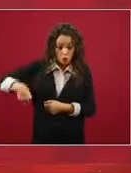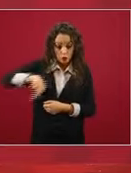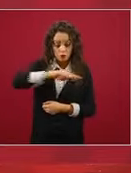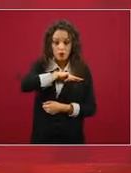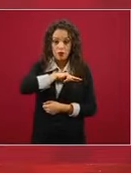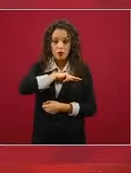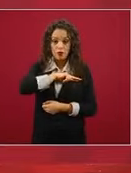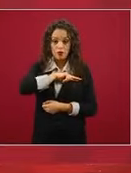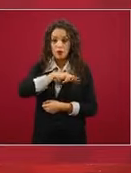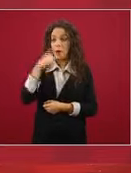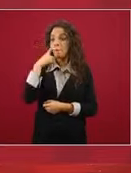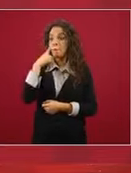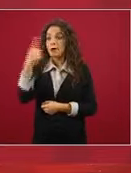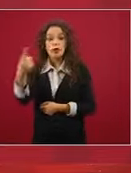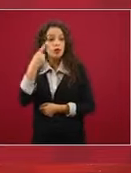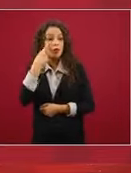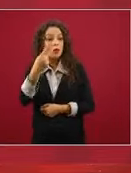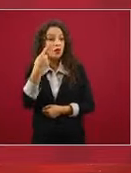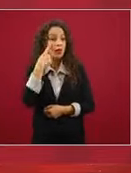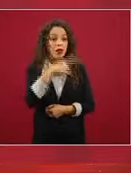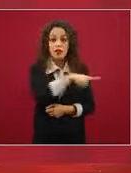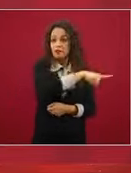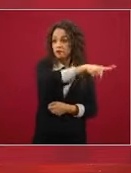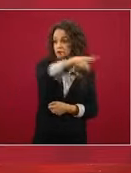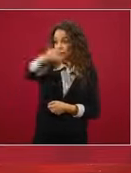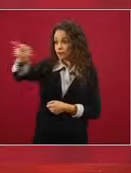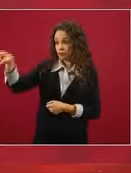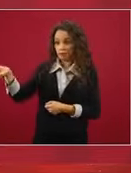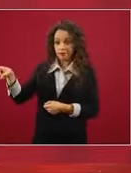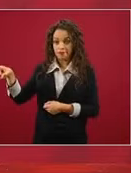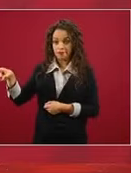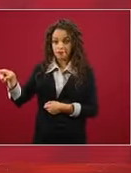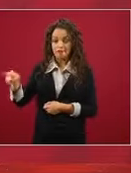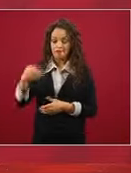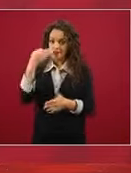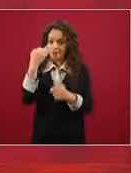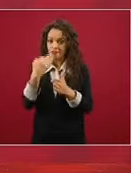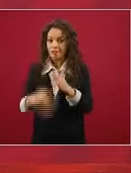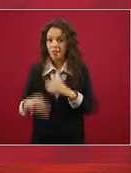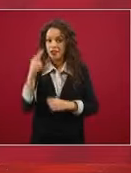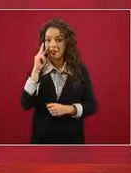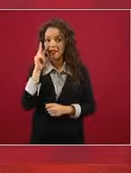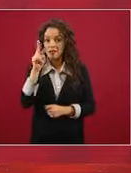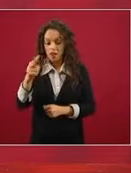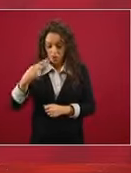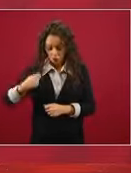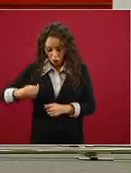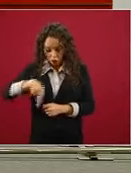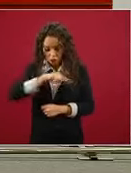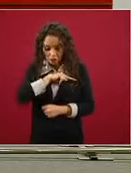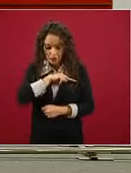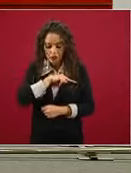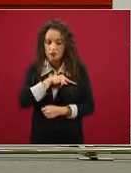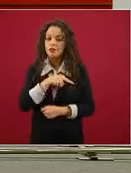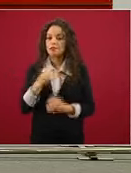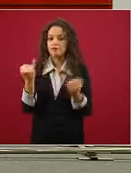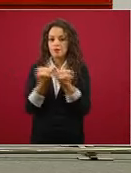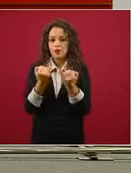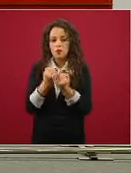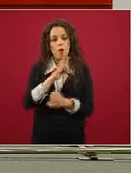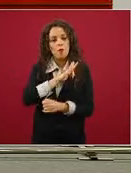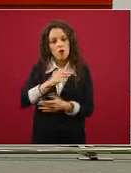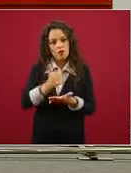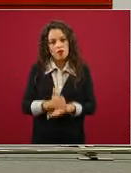Si solo vemos al ustedes y al nosotros, perdemos de vista que podemos ser parte de la solución. Creo que es mucho más